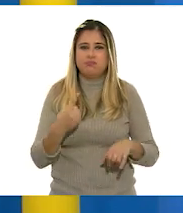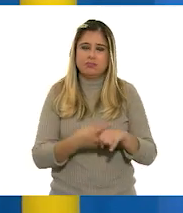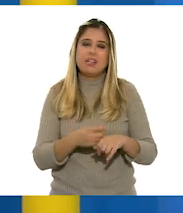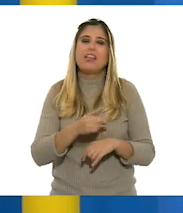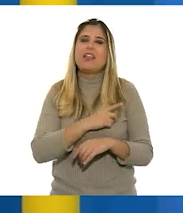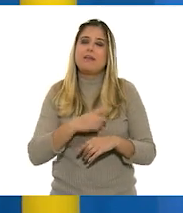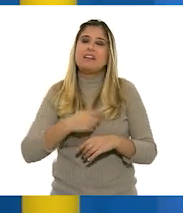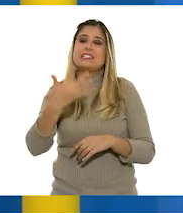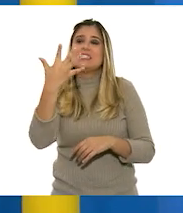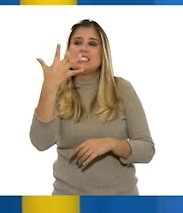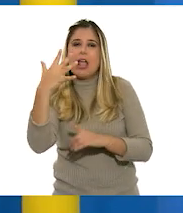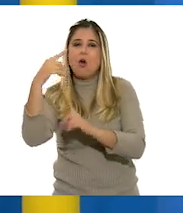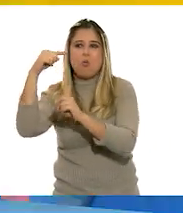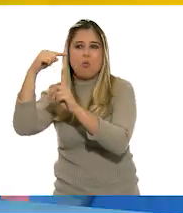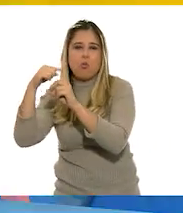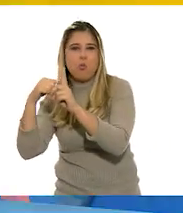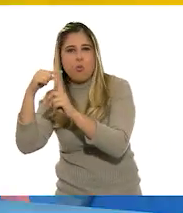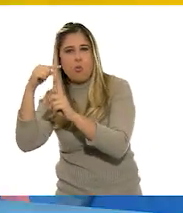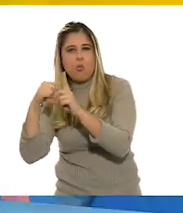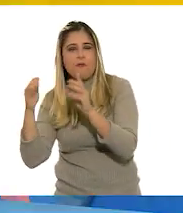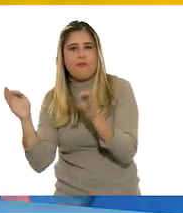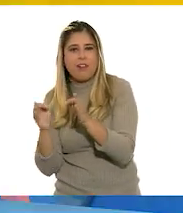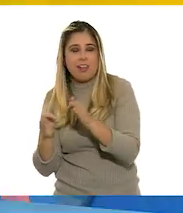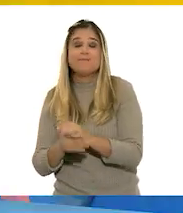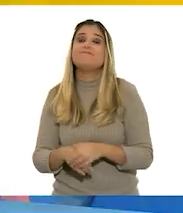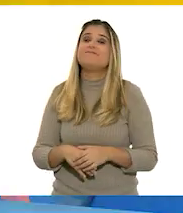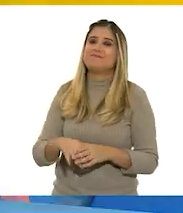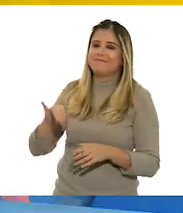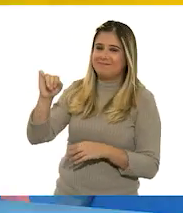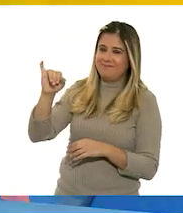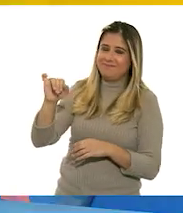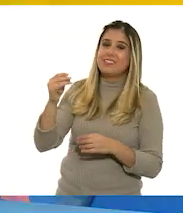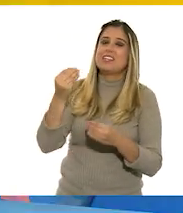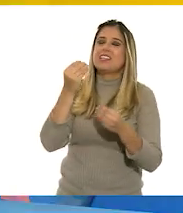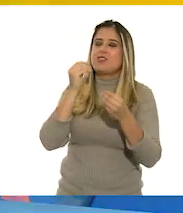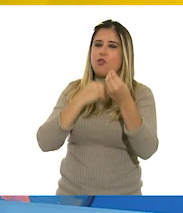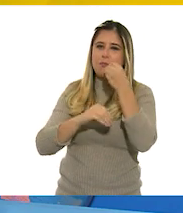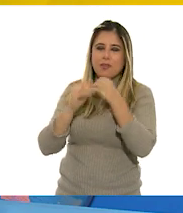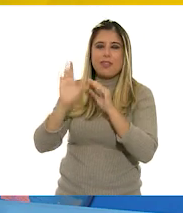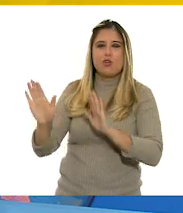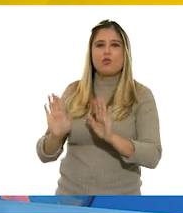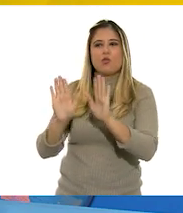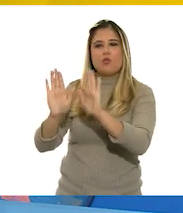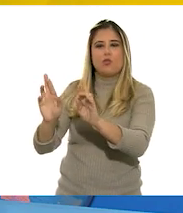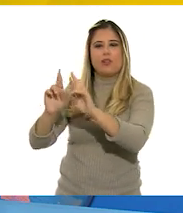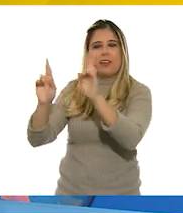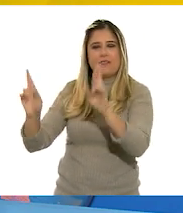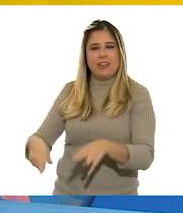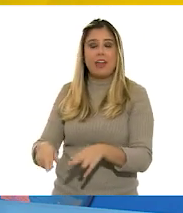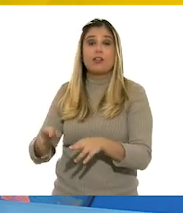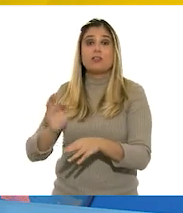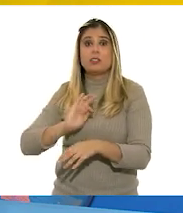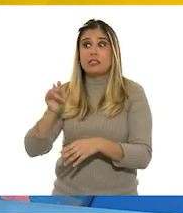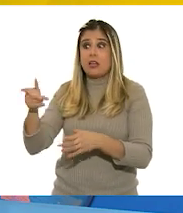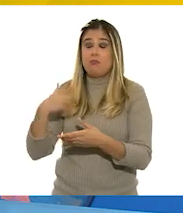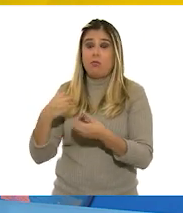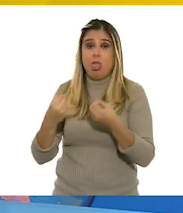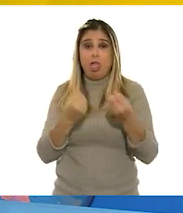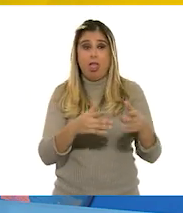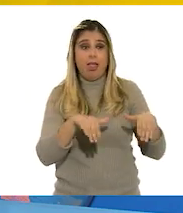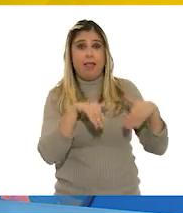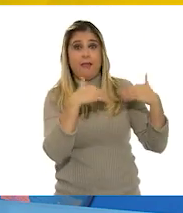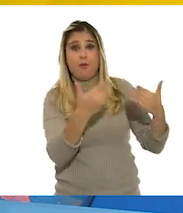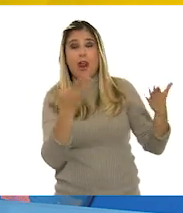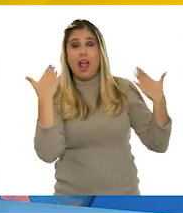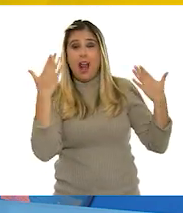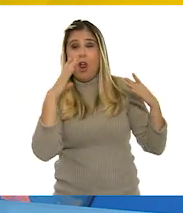grados Celsius o menos. Sí, si no mantenemos los alimentos a temperatura adecuada, pues pueden perder las características